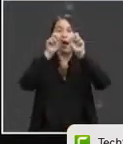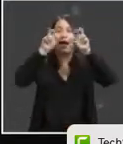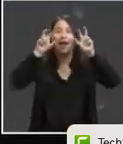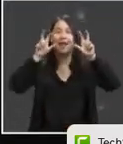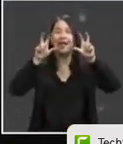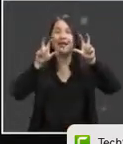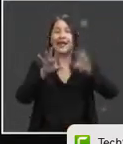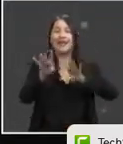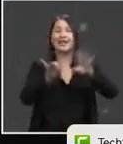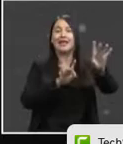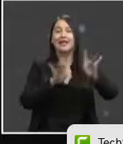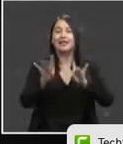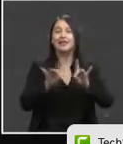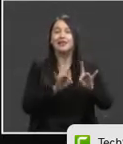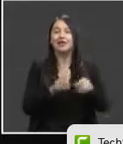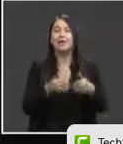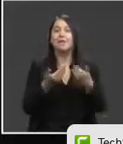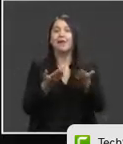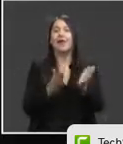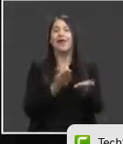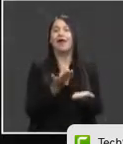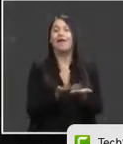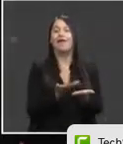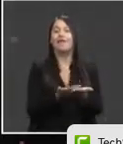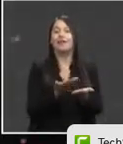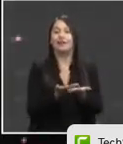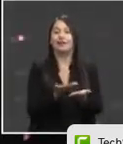con decisiones basadas en la evidencia.